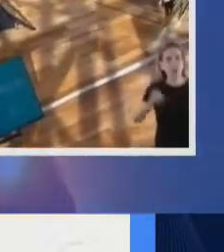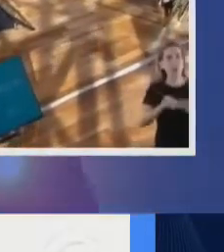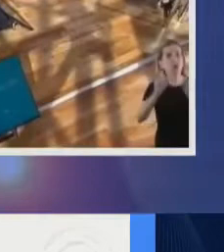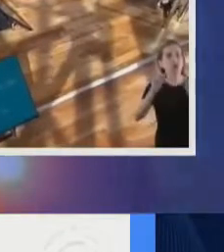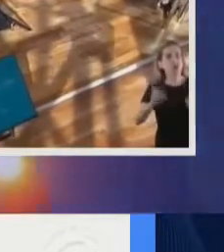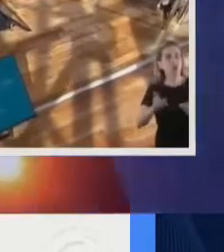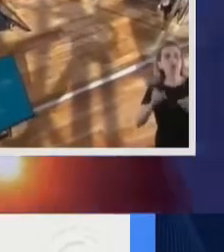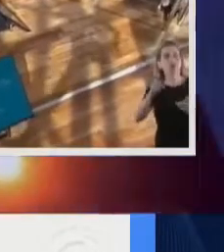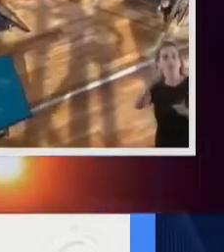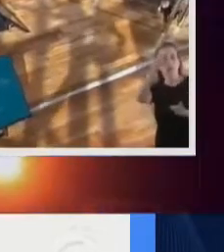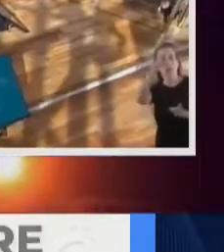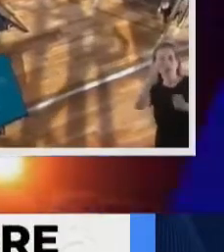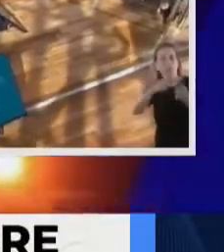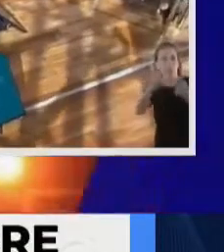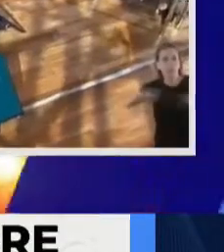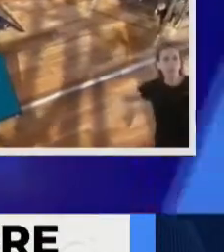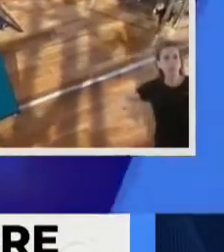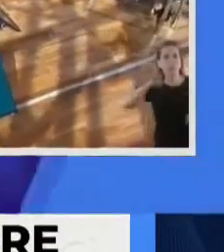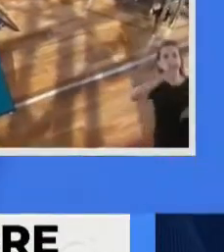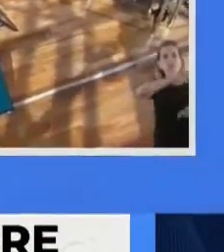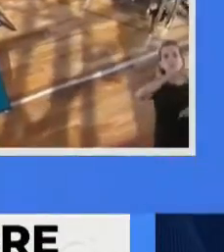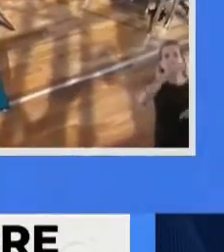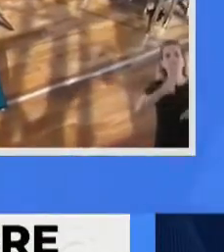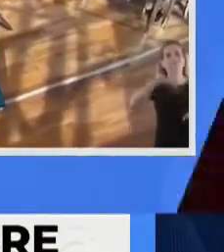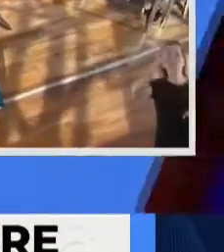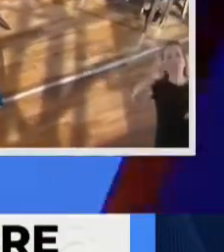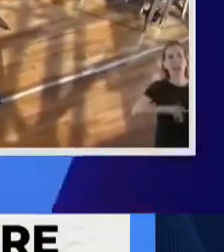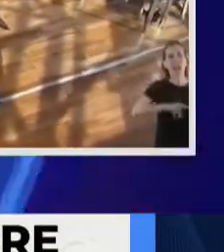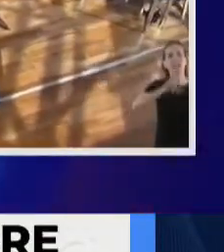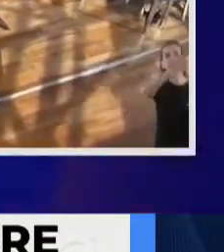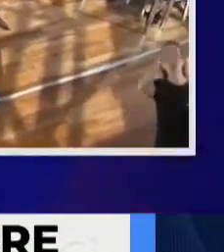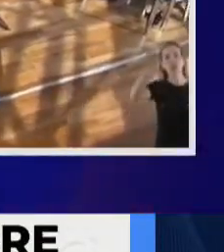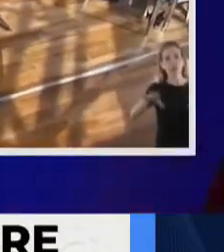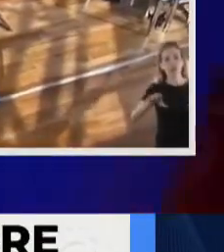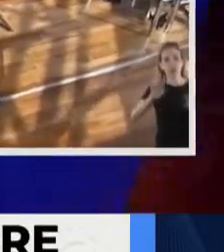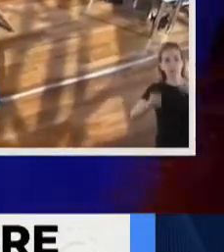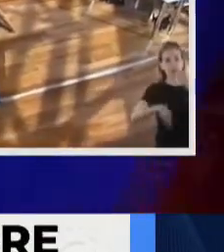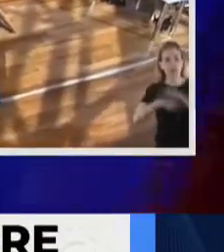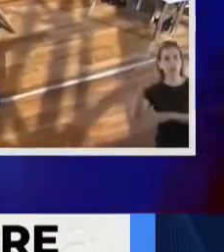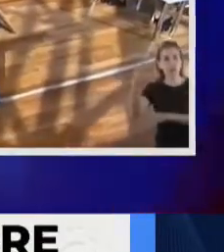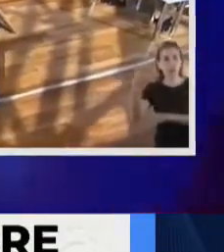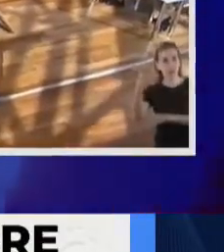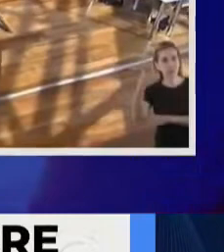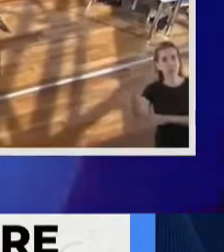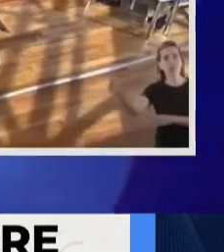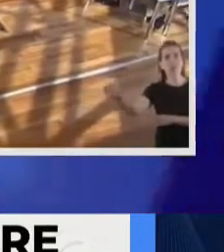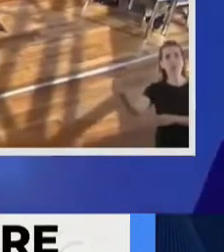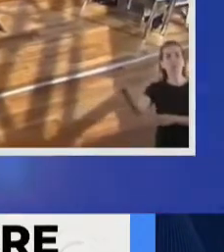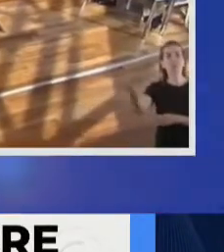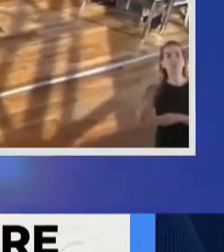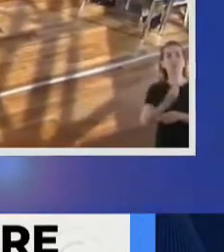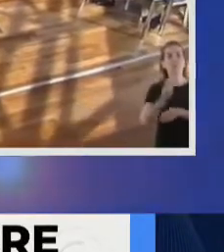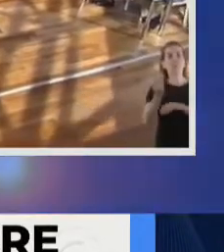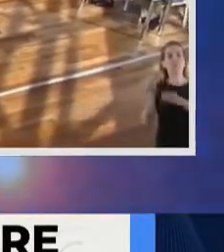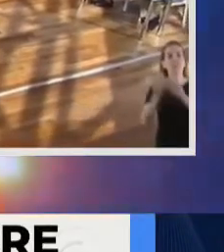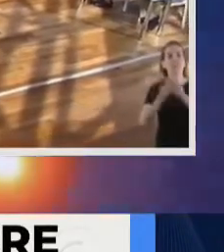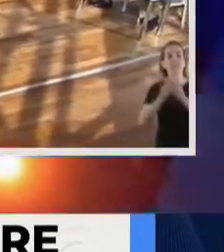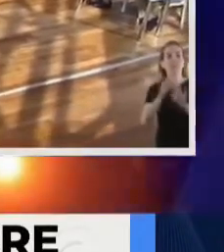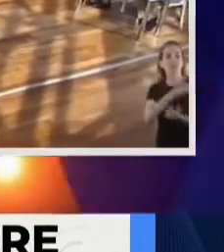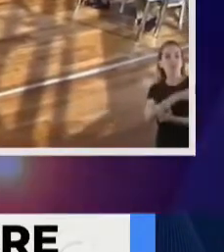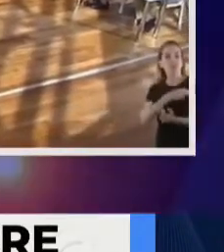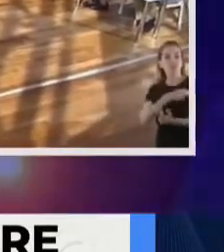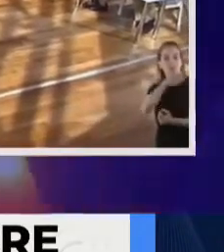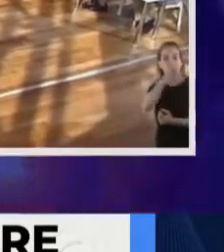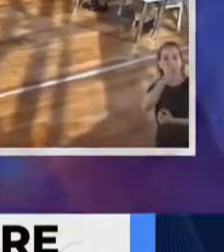de justicia y seguridad, habló Alberto Fernández. Mirá lo que decía el presidente acerca de la seguridad esta mañana allí en el